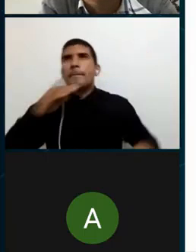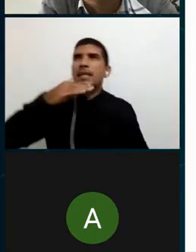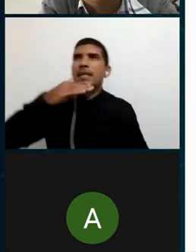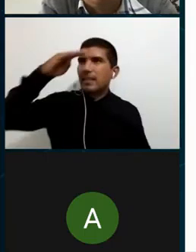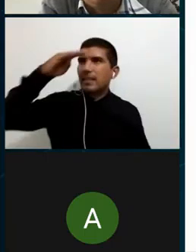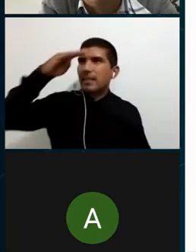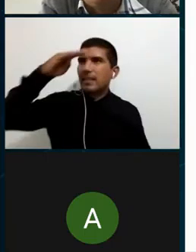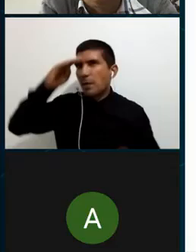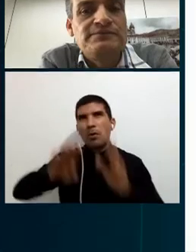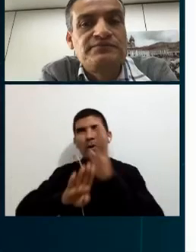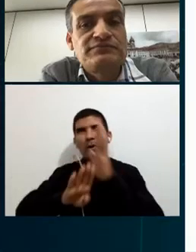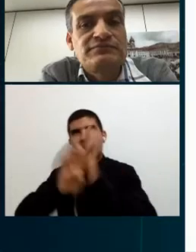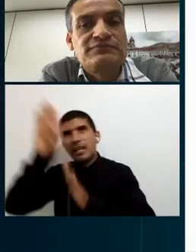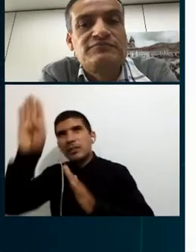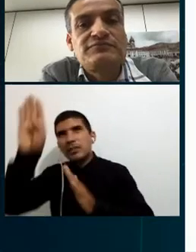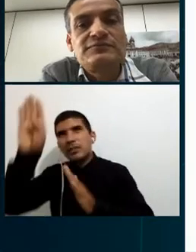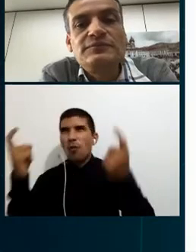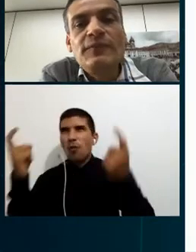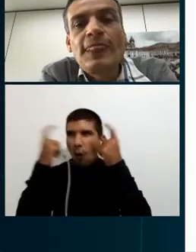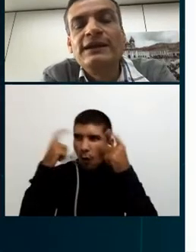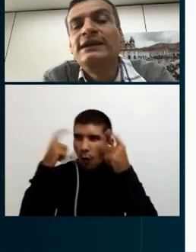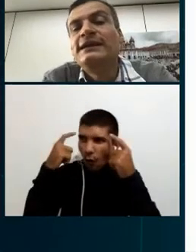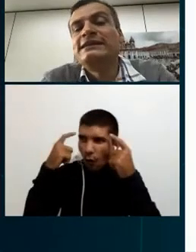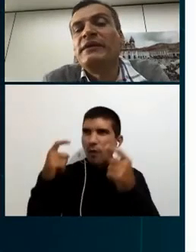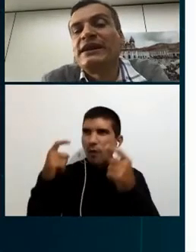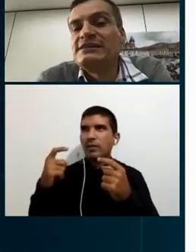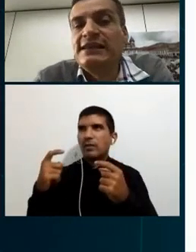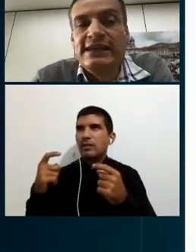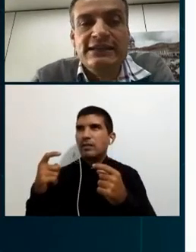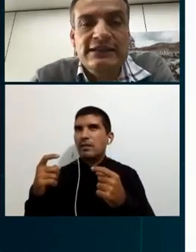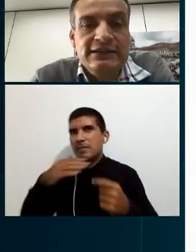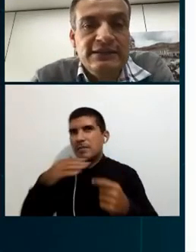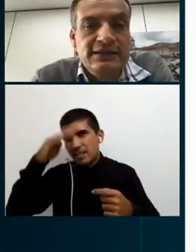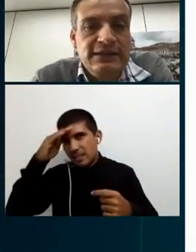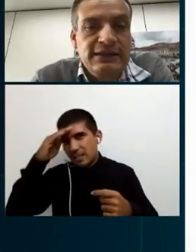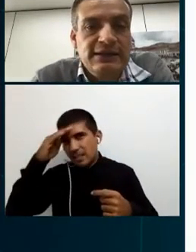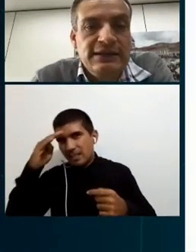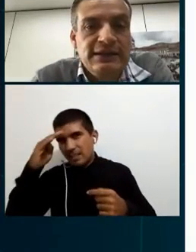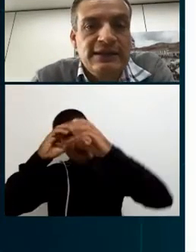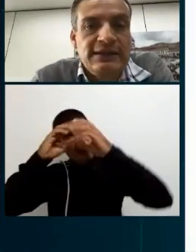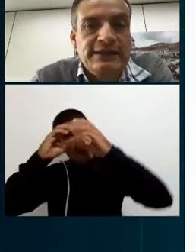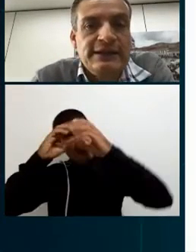post-COVID, donde la querían ver. Y en el tema de resiliente,